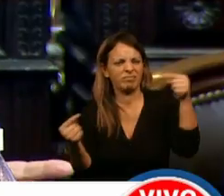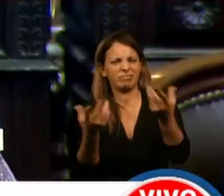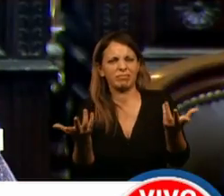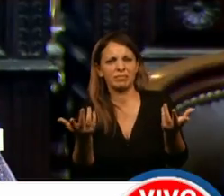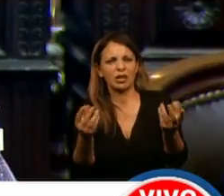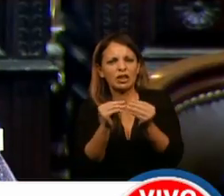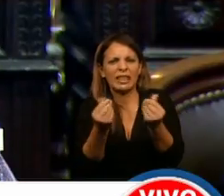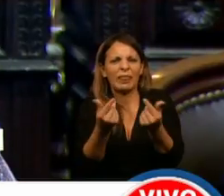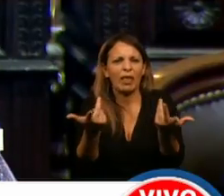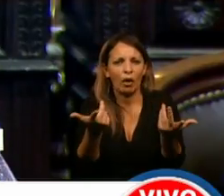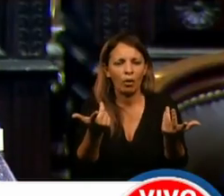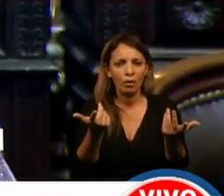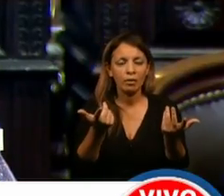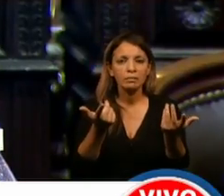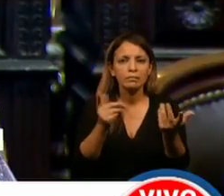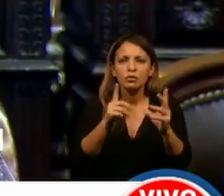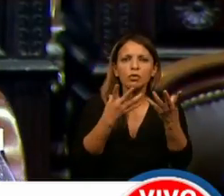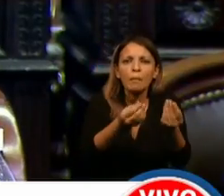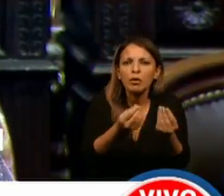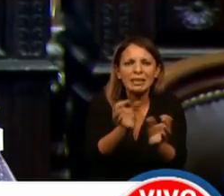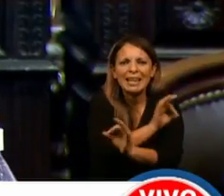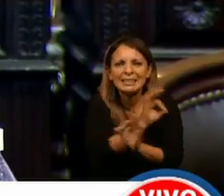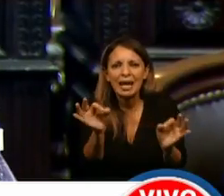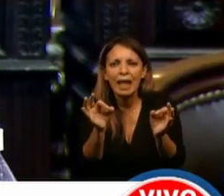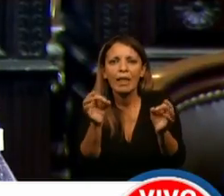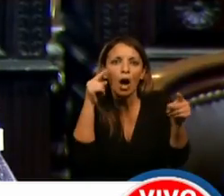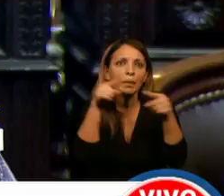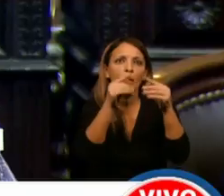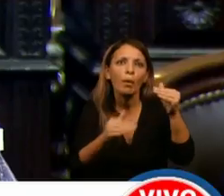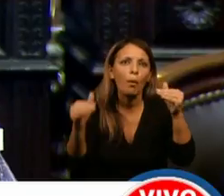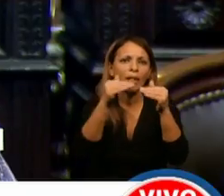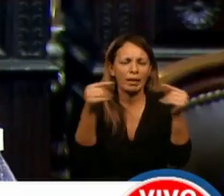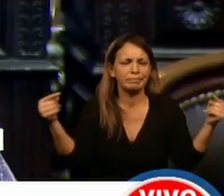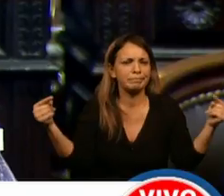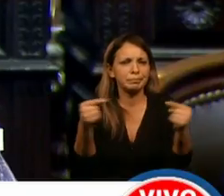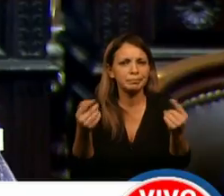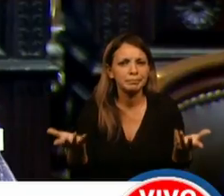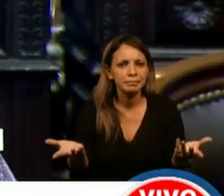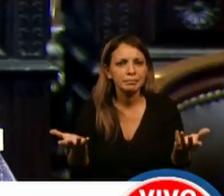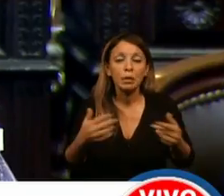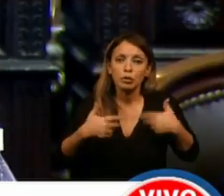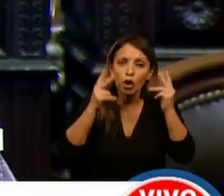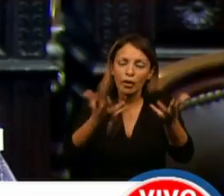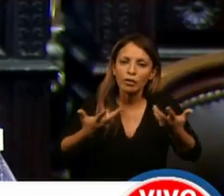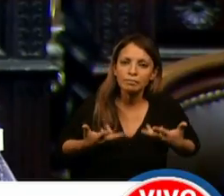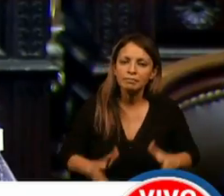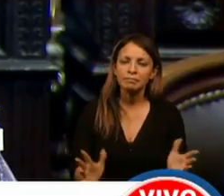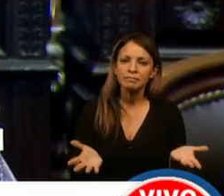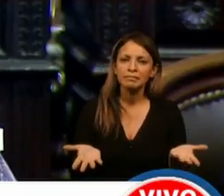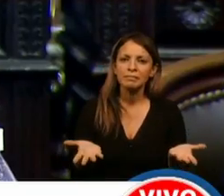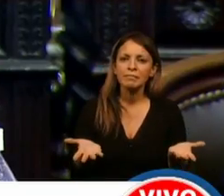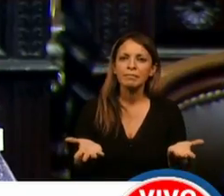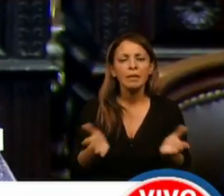no acompaña ningún sentido de equidad lo que estamos haciendo por eso lo digo con toda sinceridad